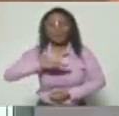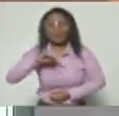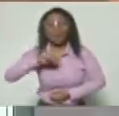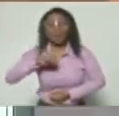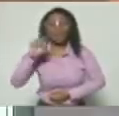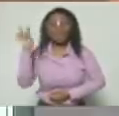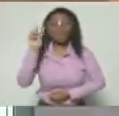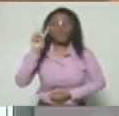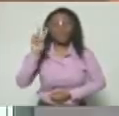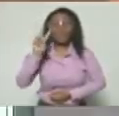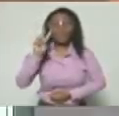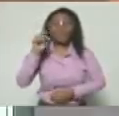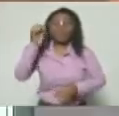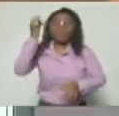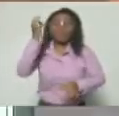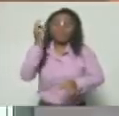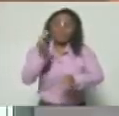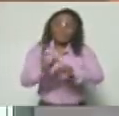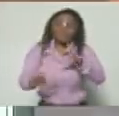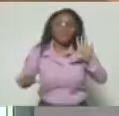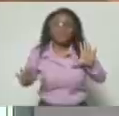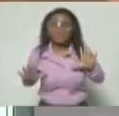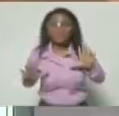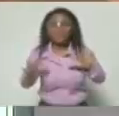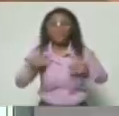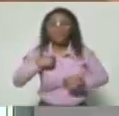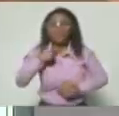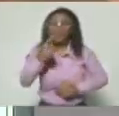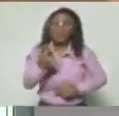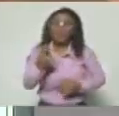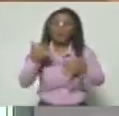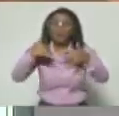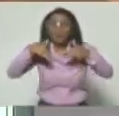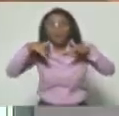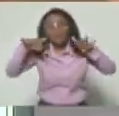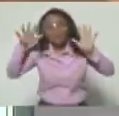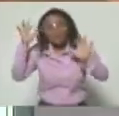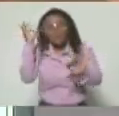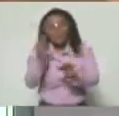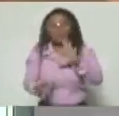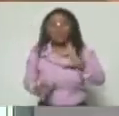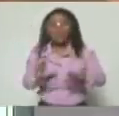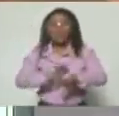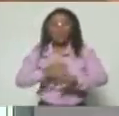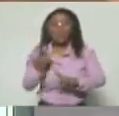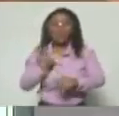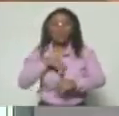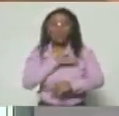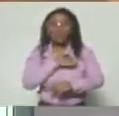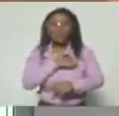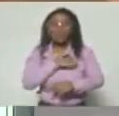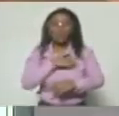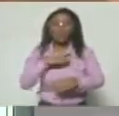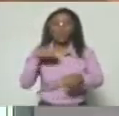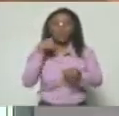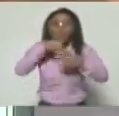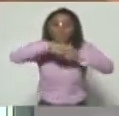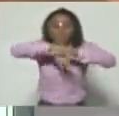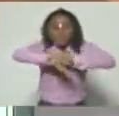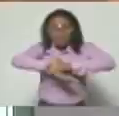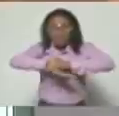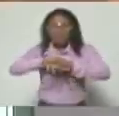Venezuela hoy lamentablemente, y digo lamentable porque somos parte de una misma raíz